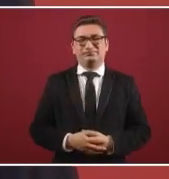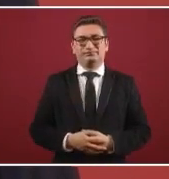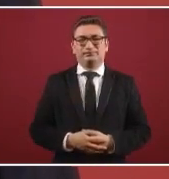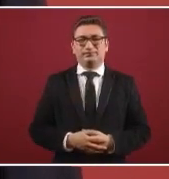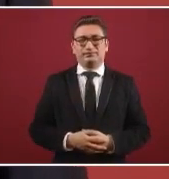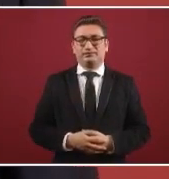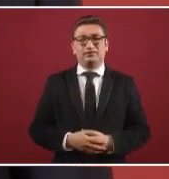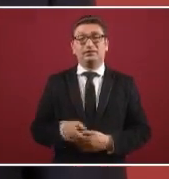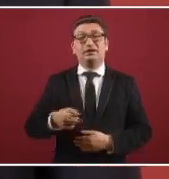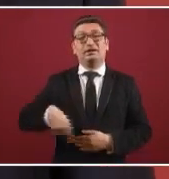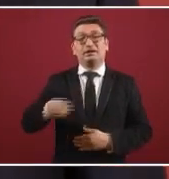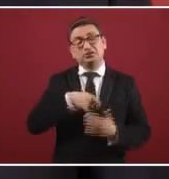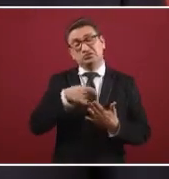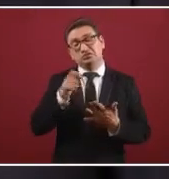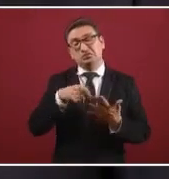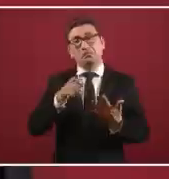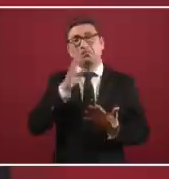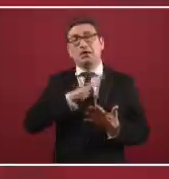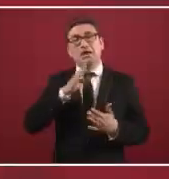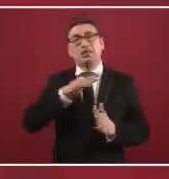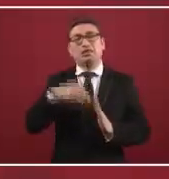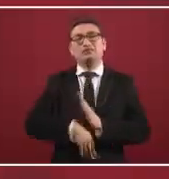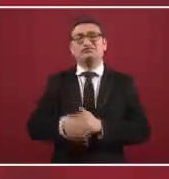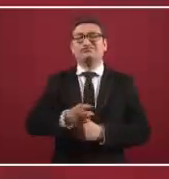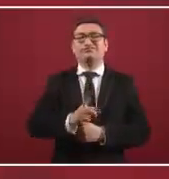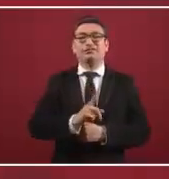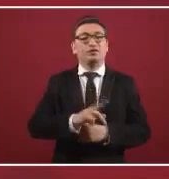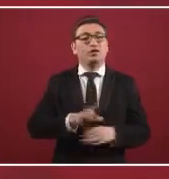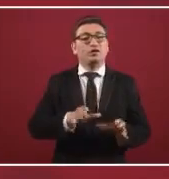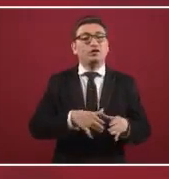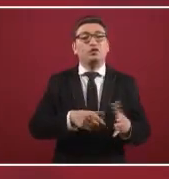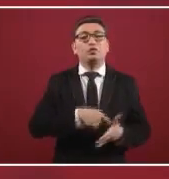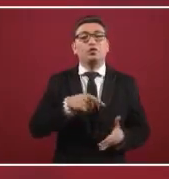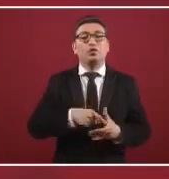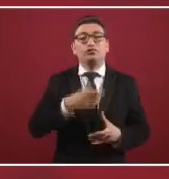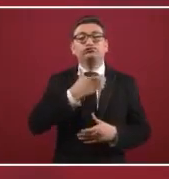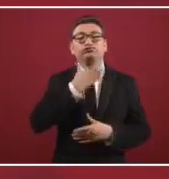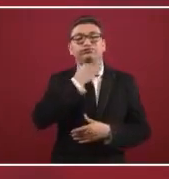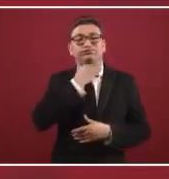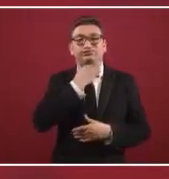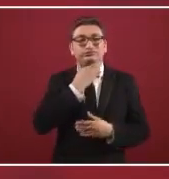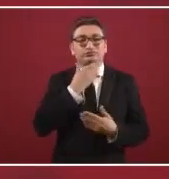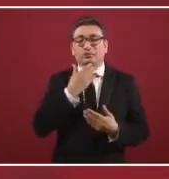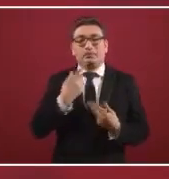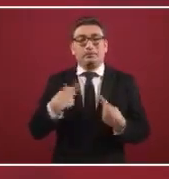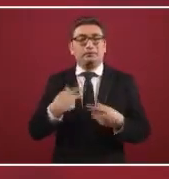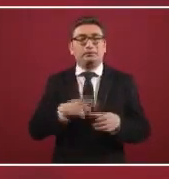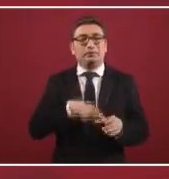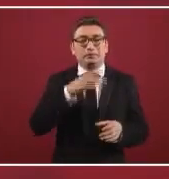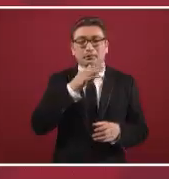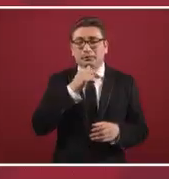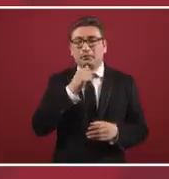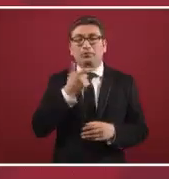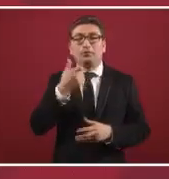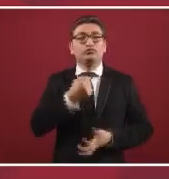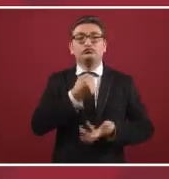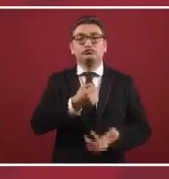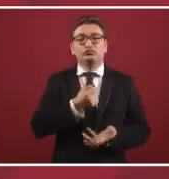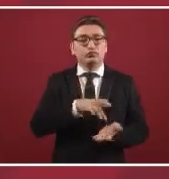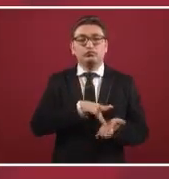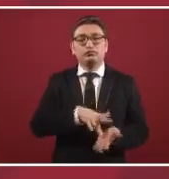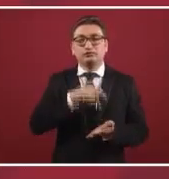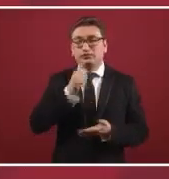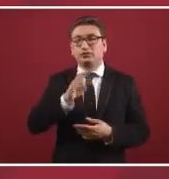No es que no pasaran el examen de admisión, es que no había cupo, no había espacio, porque no había presupuesto para